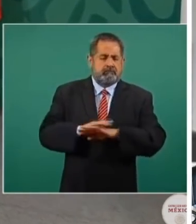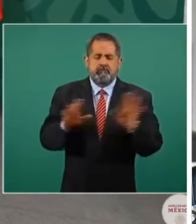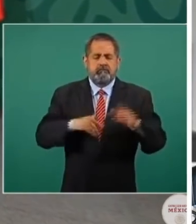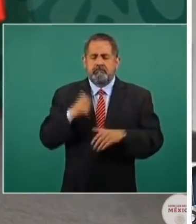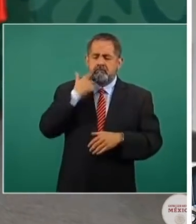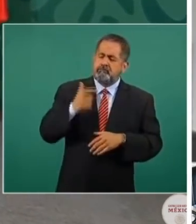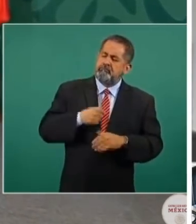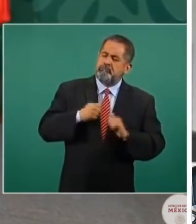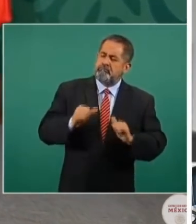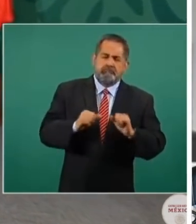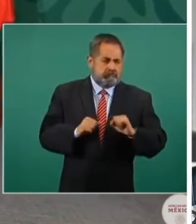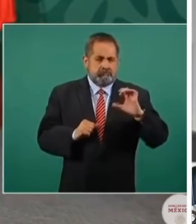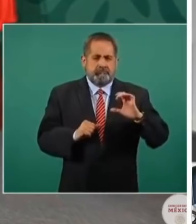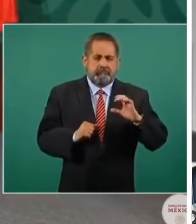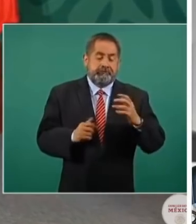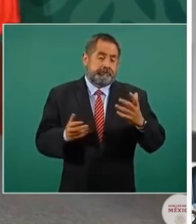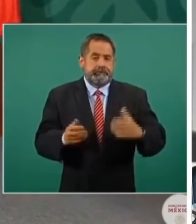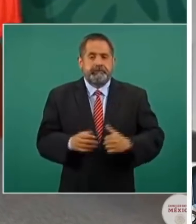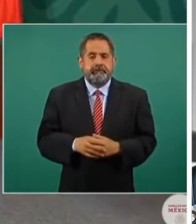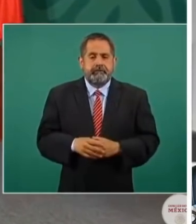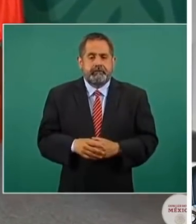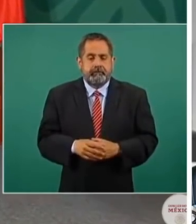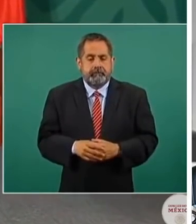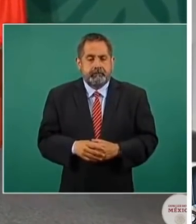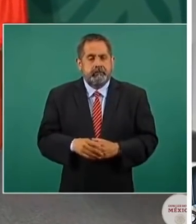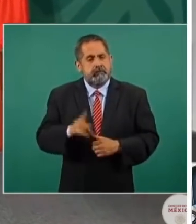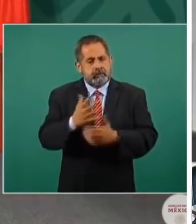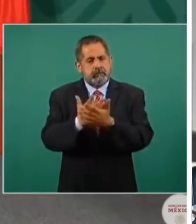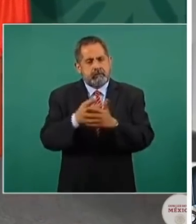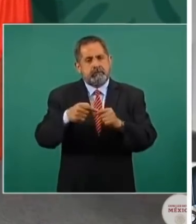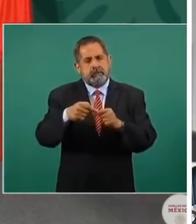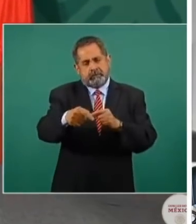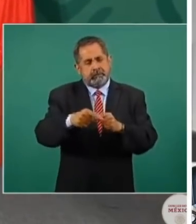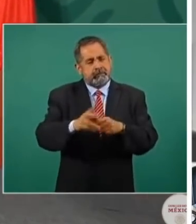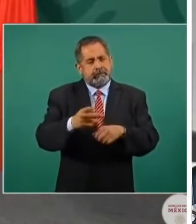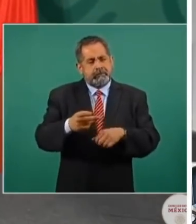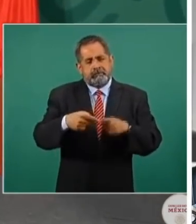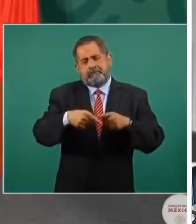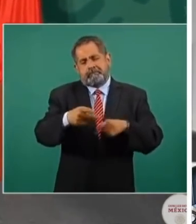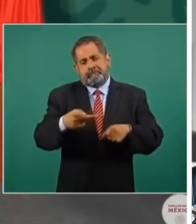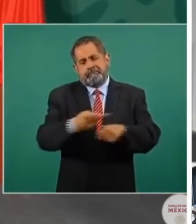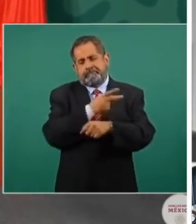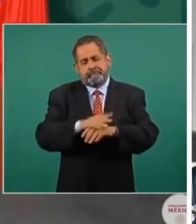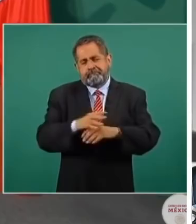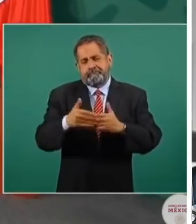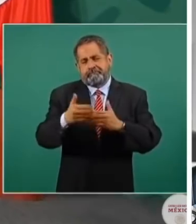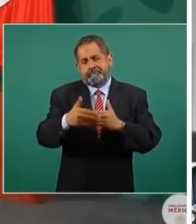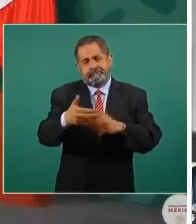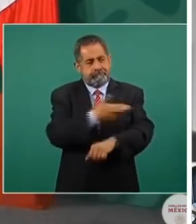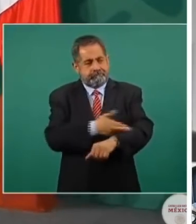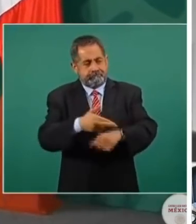importante, comparte la información para que muchos mexicanos y mexicanas estén enterados de lo que está haciendo el